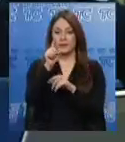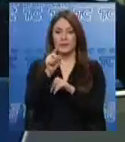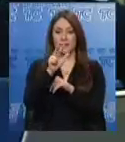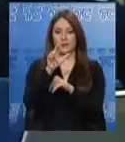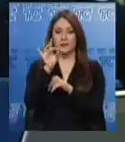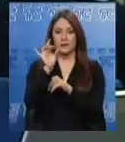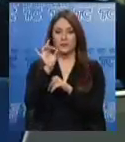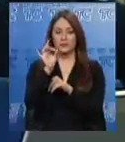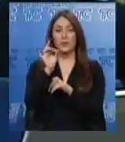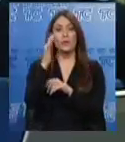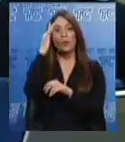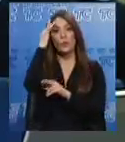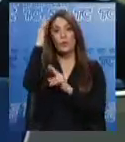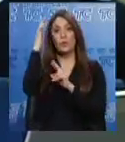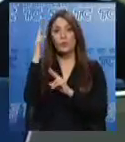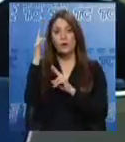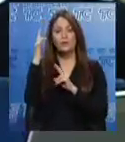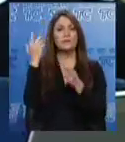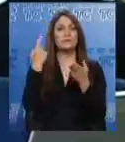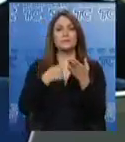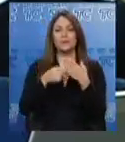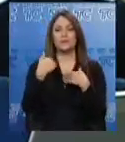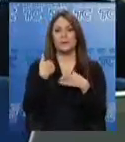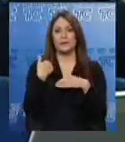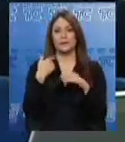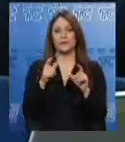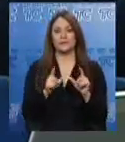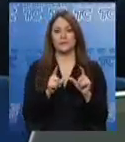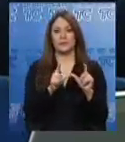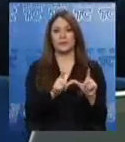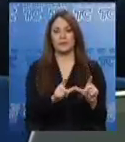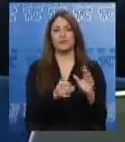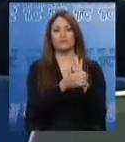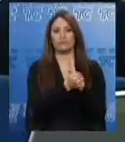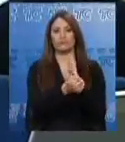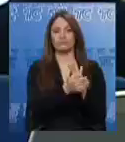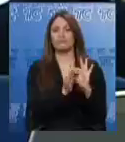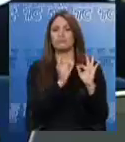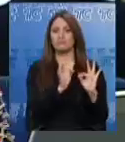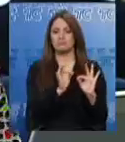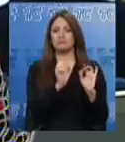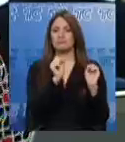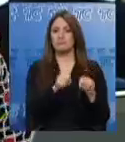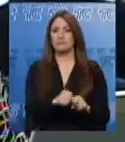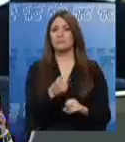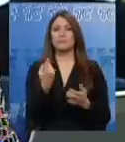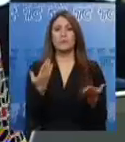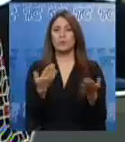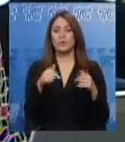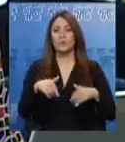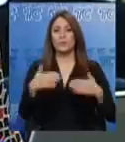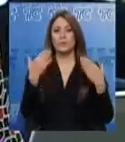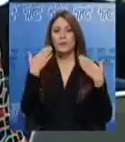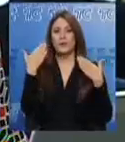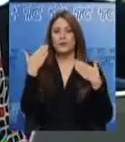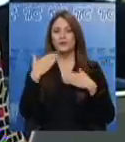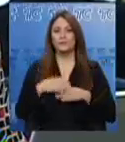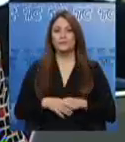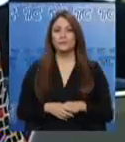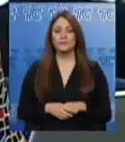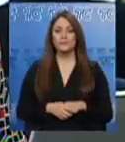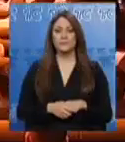Decenas de guardias de seguridad recibieron su certificación de estar capacitados para el cargo. El acto se cumplió en Guayaquil.